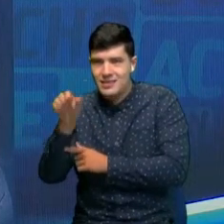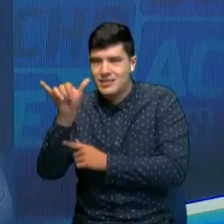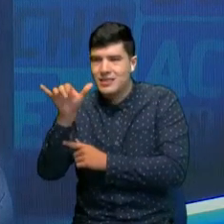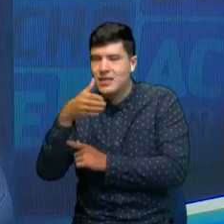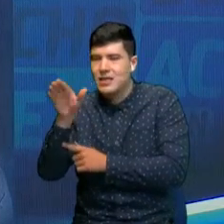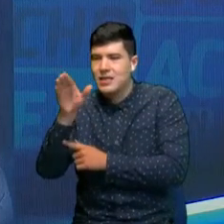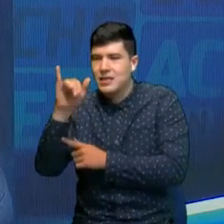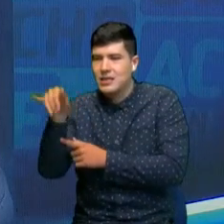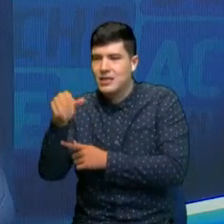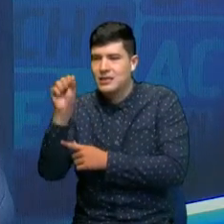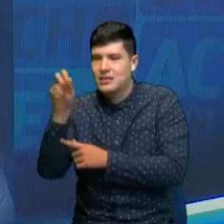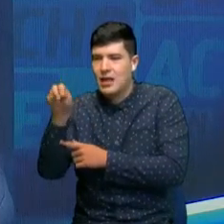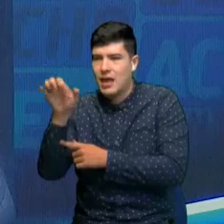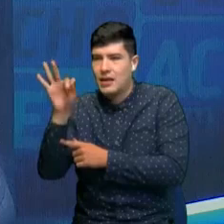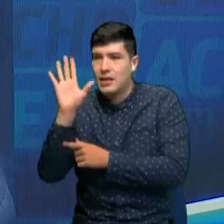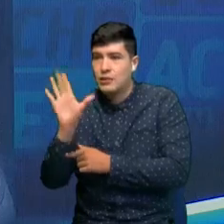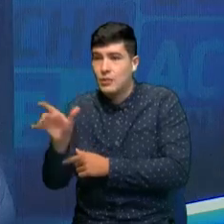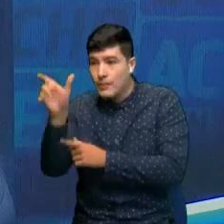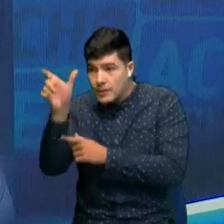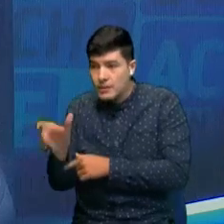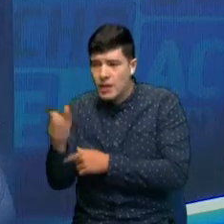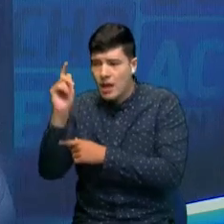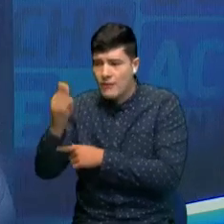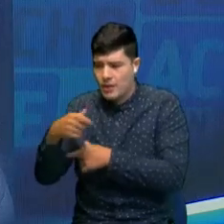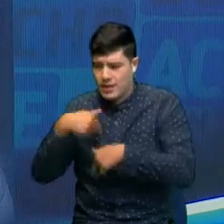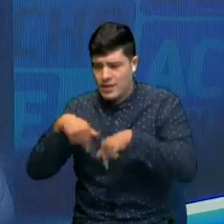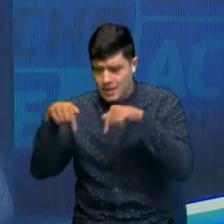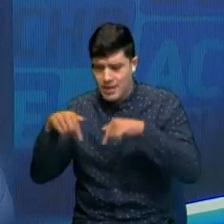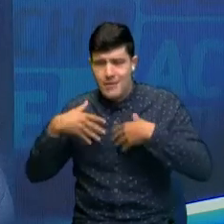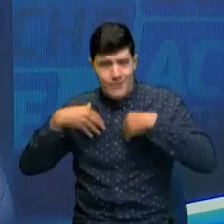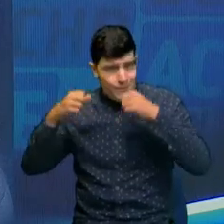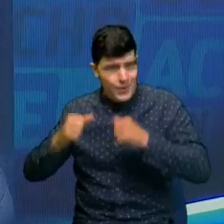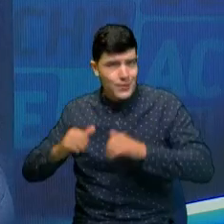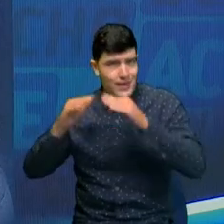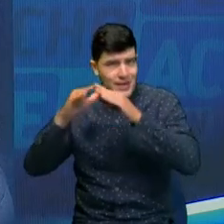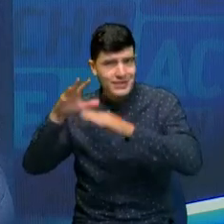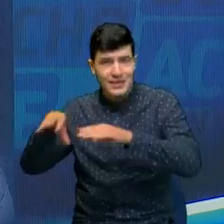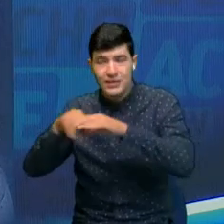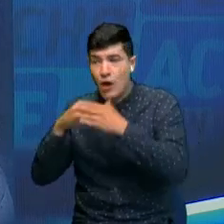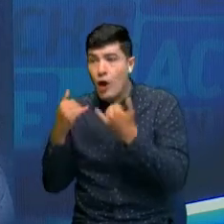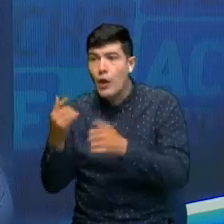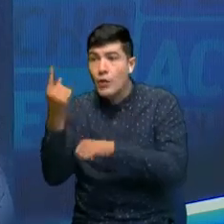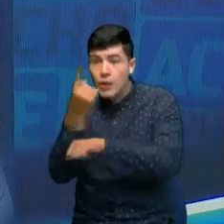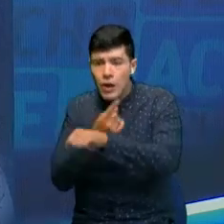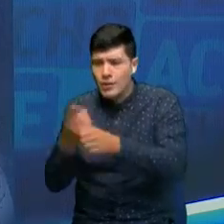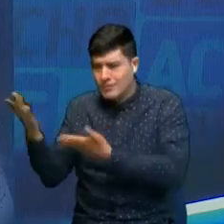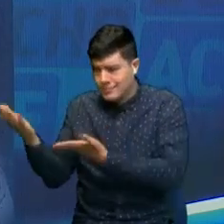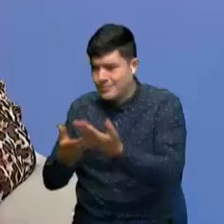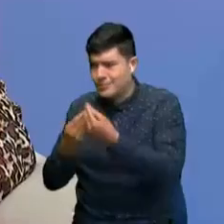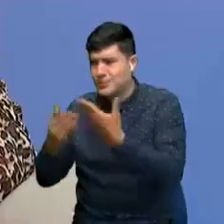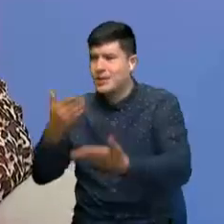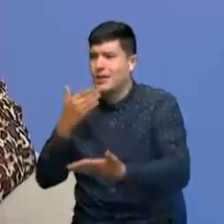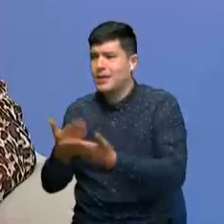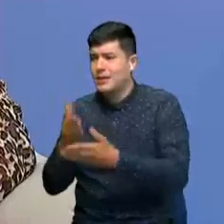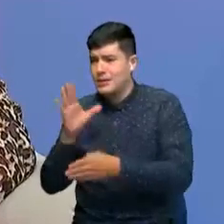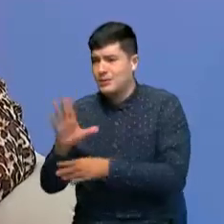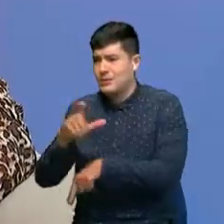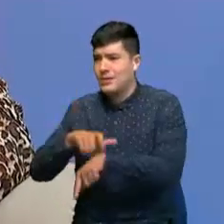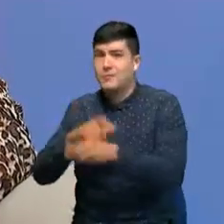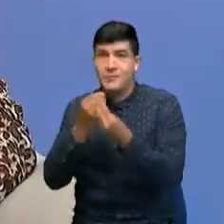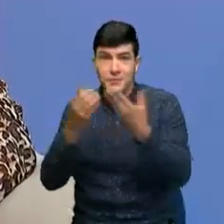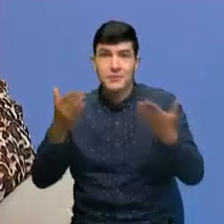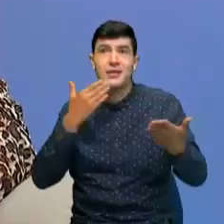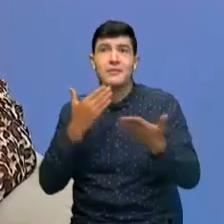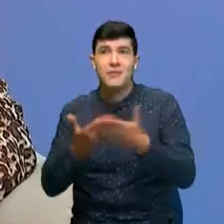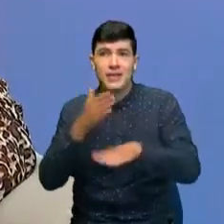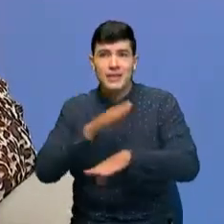en muchas ocasiones, y pues hoy dispone de esta hora para atender a cada una de sus situaciones. Abogada, gracias por su tiempo. Muy buenas tardes, muchas